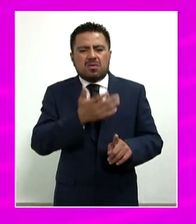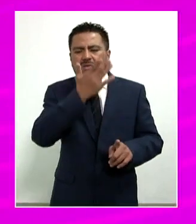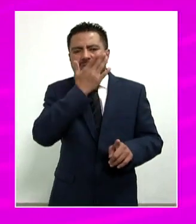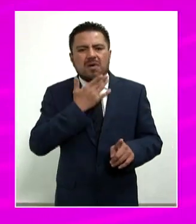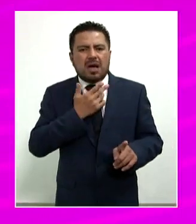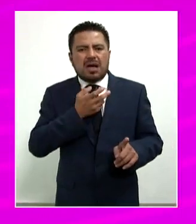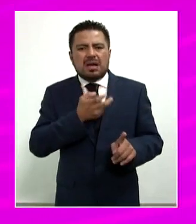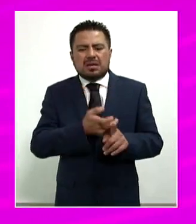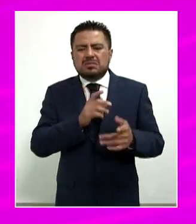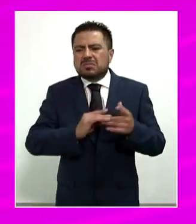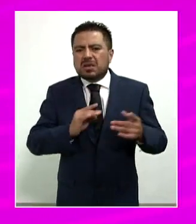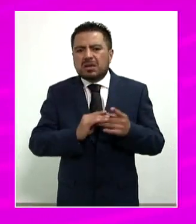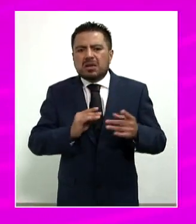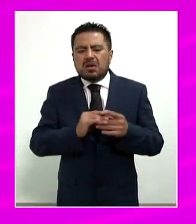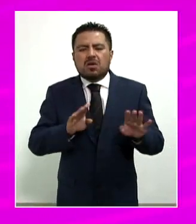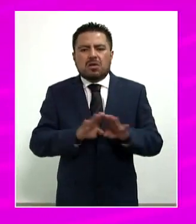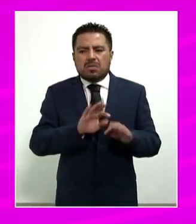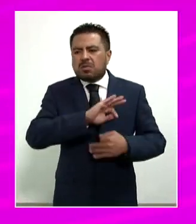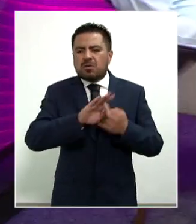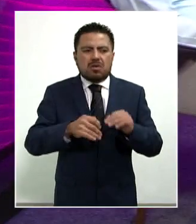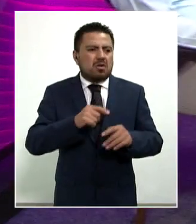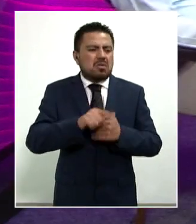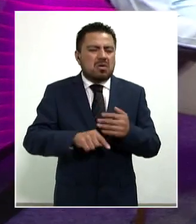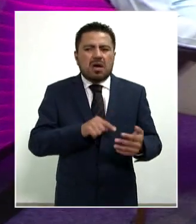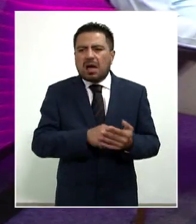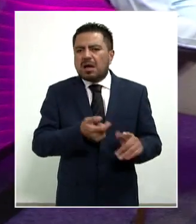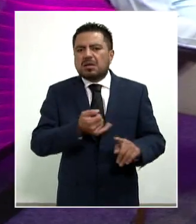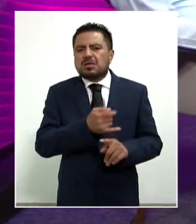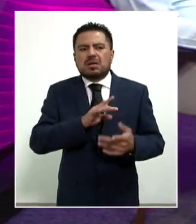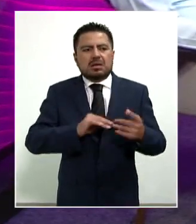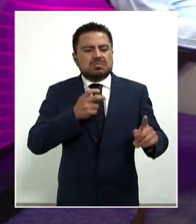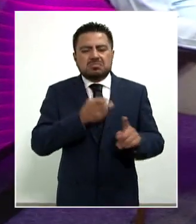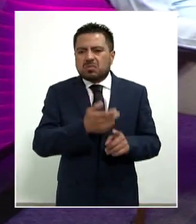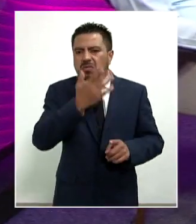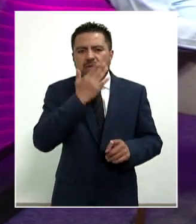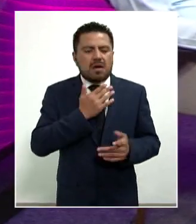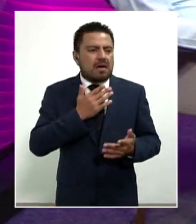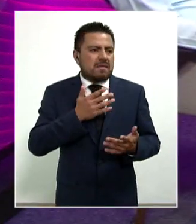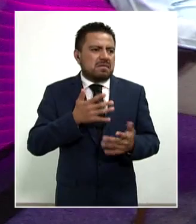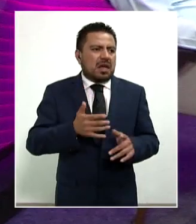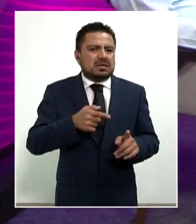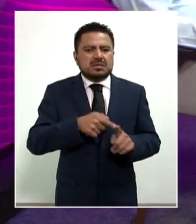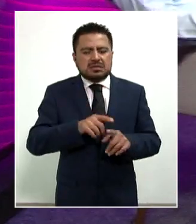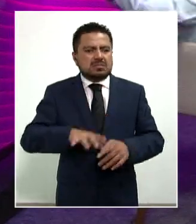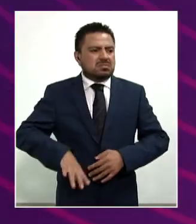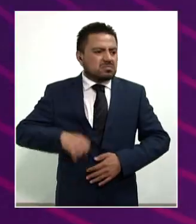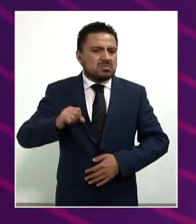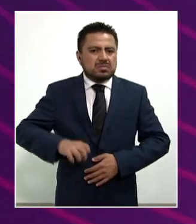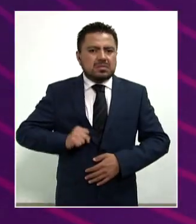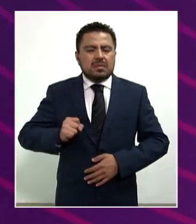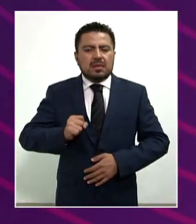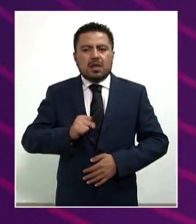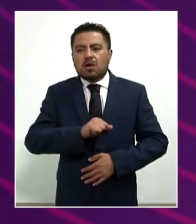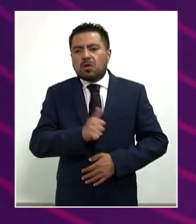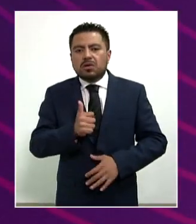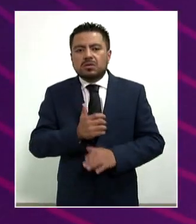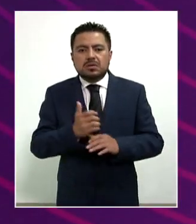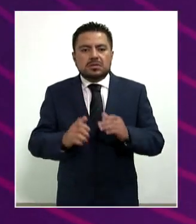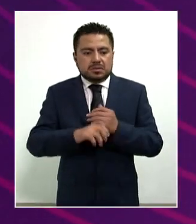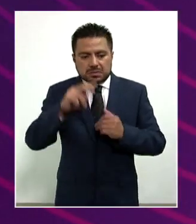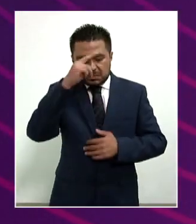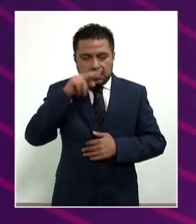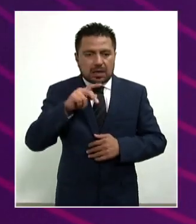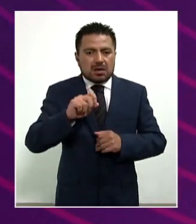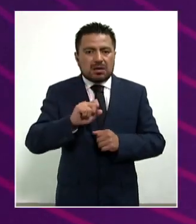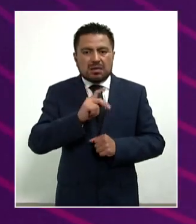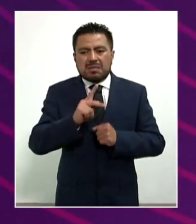la explicación. Seguro hay de todo en todos lados, pero esa no es la explicación. No basta echarle ganas. Y lo otro es que en México somos